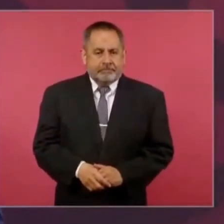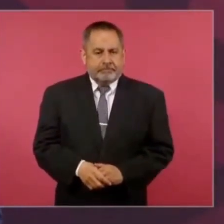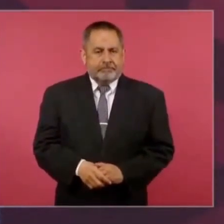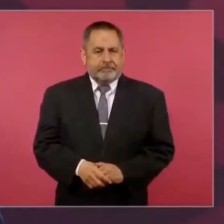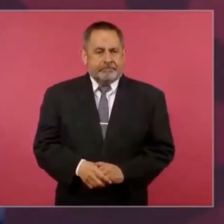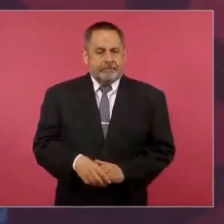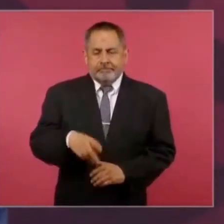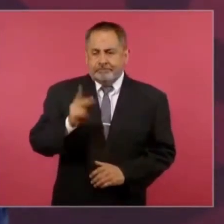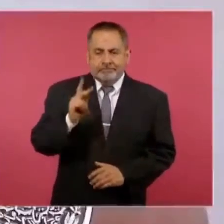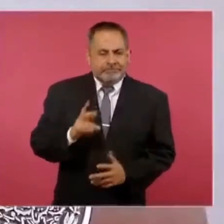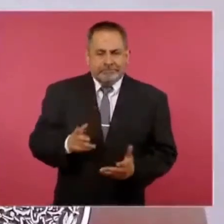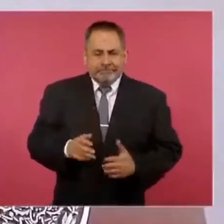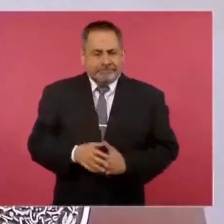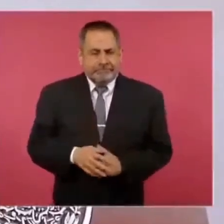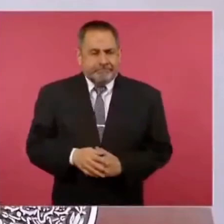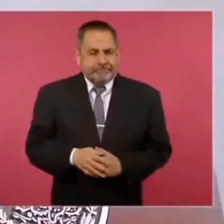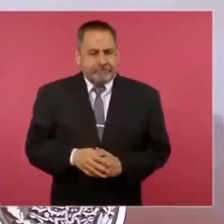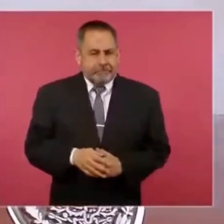sacan,